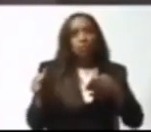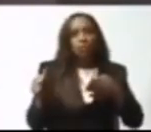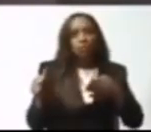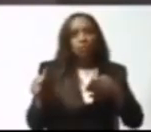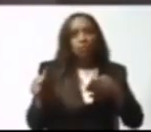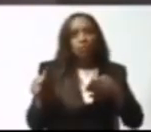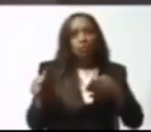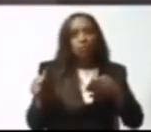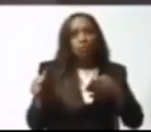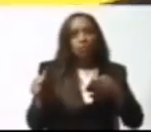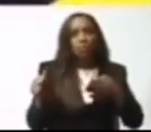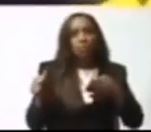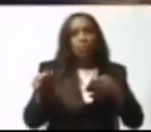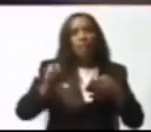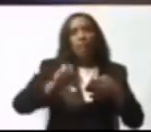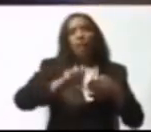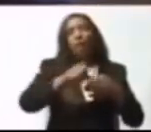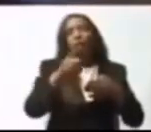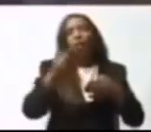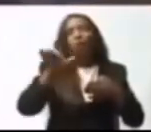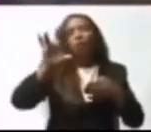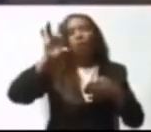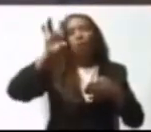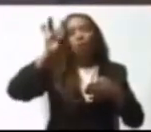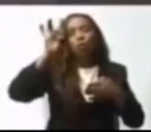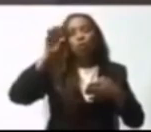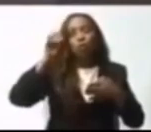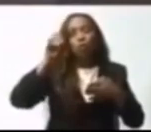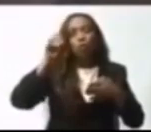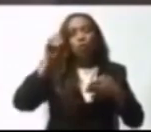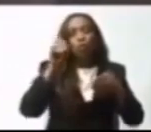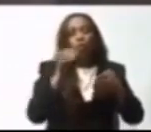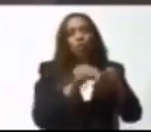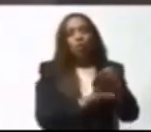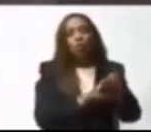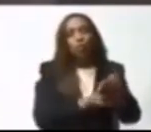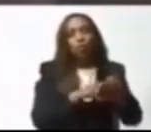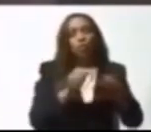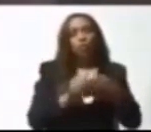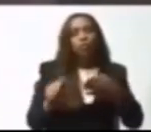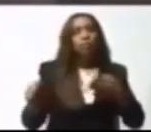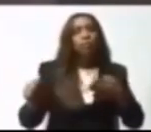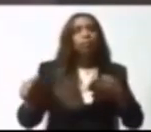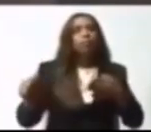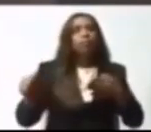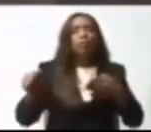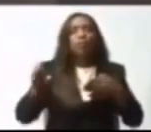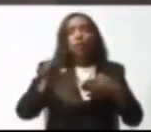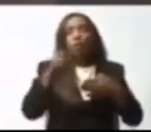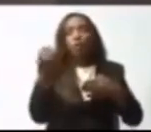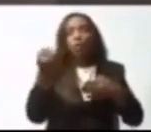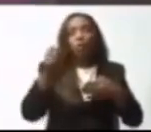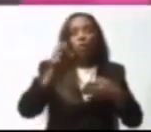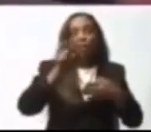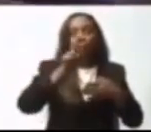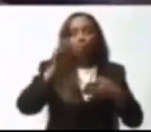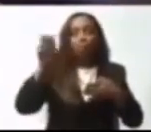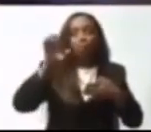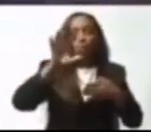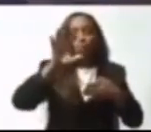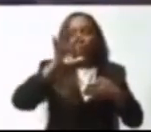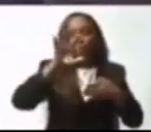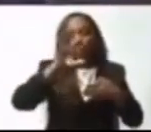bonos soberanos 191 y el número 22 también de bonos soberanos por 2.500 millones de dólares